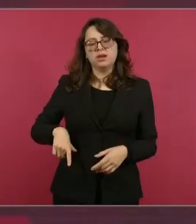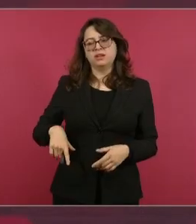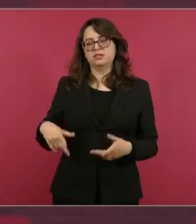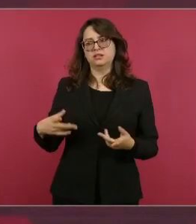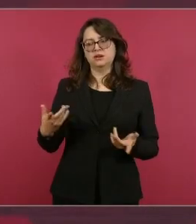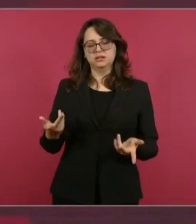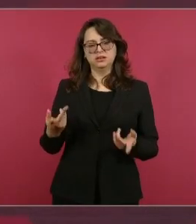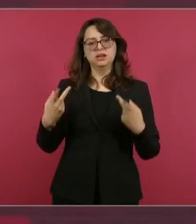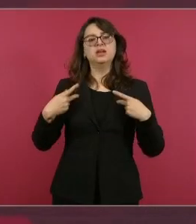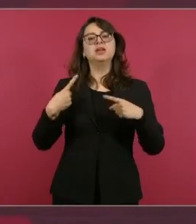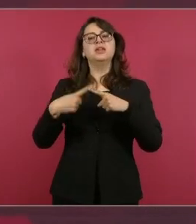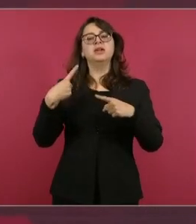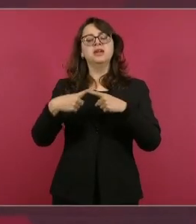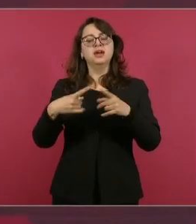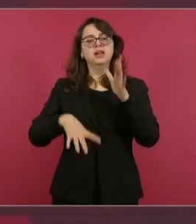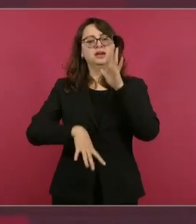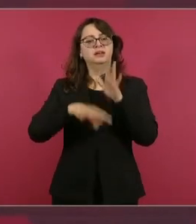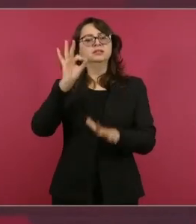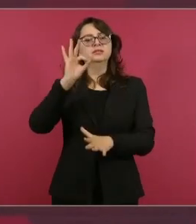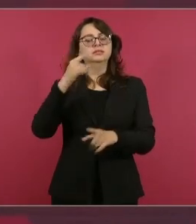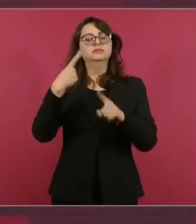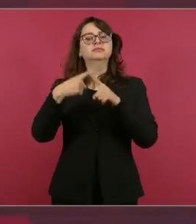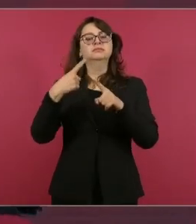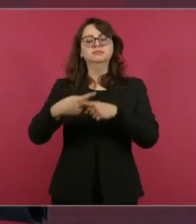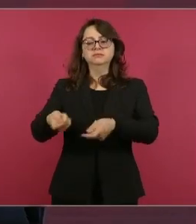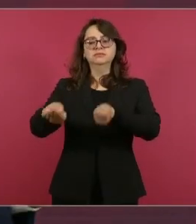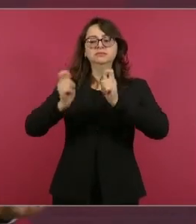pueblo en todos